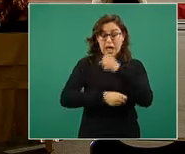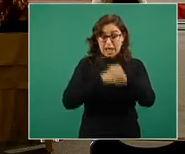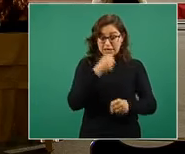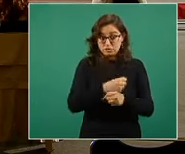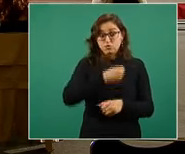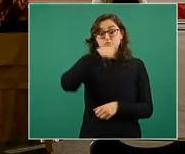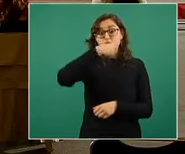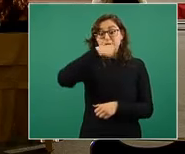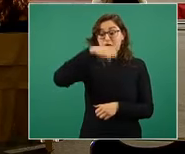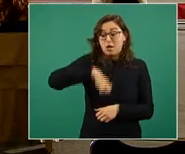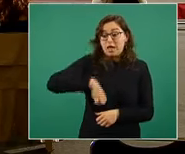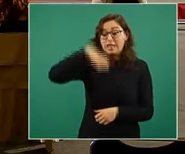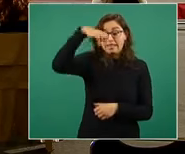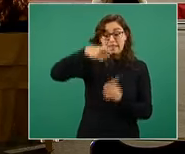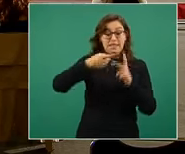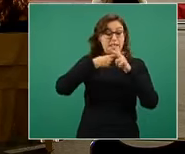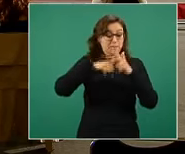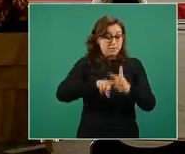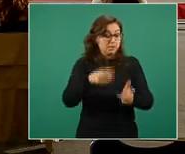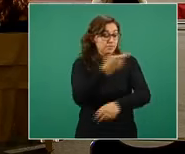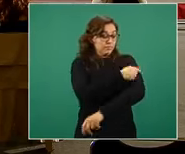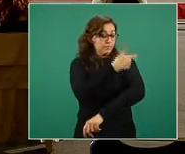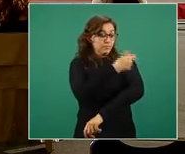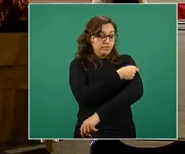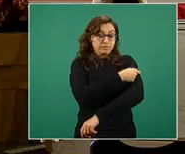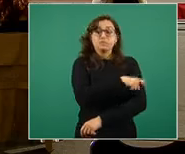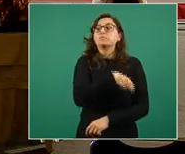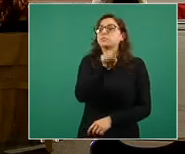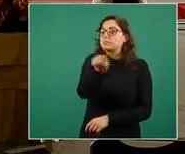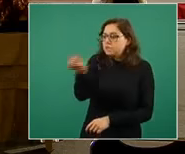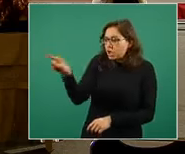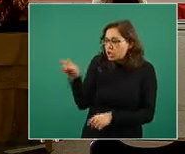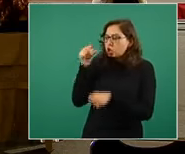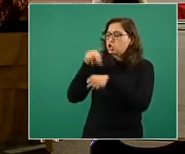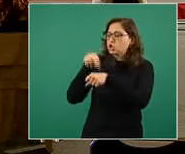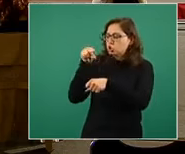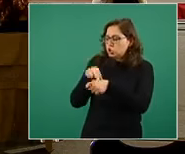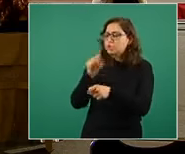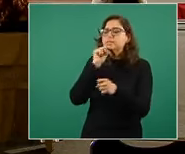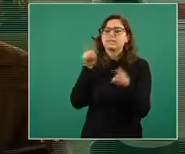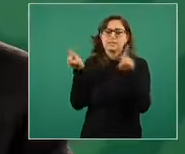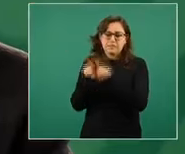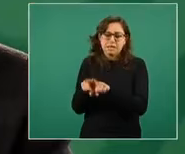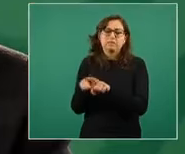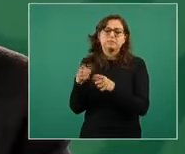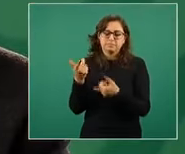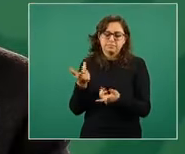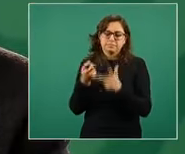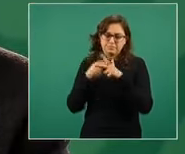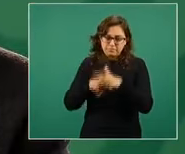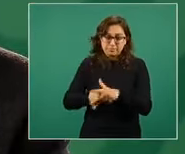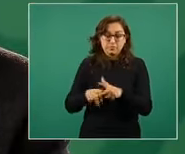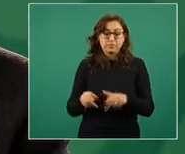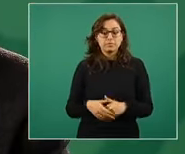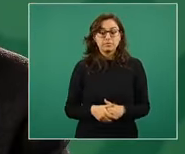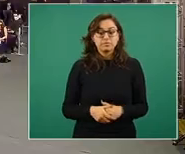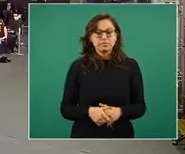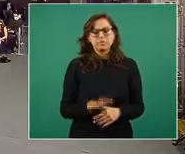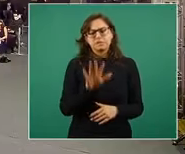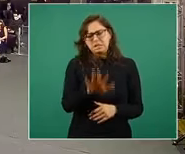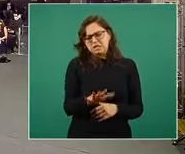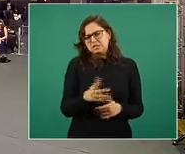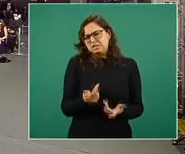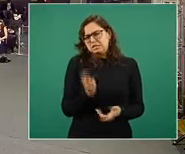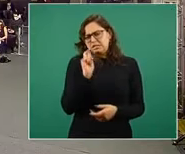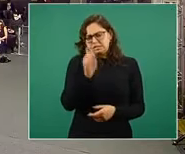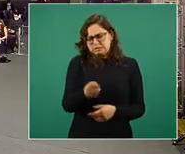primario, varias de estas personas de profesión médica también serán incluidas. Es decir que, por ejemplo, a nosotros